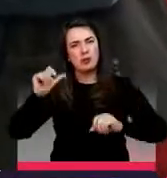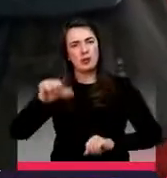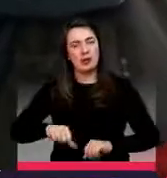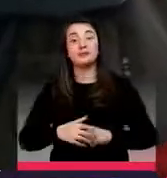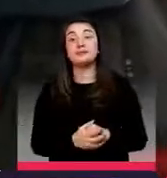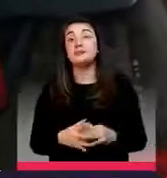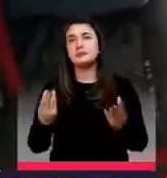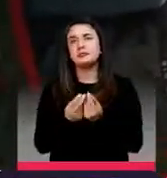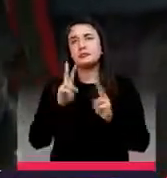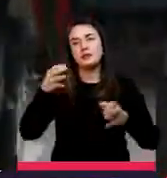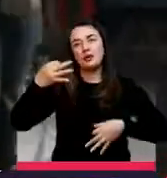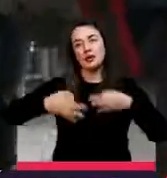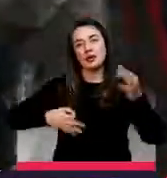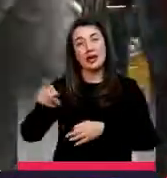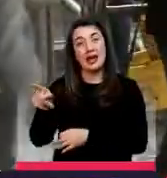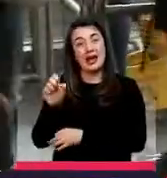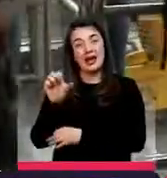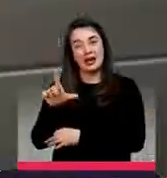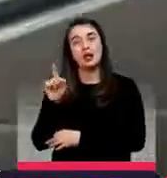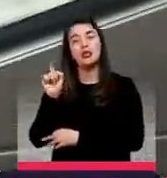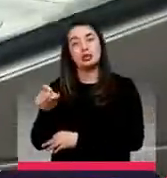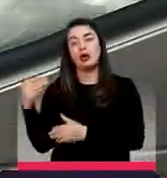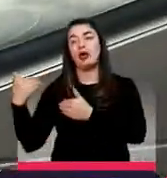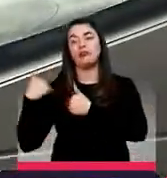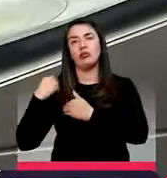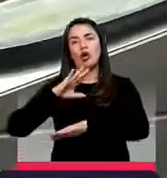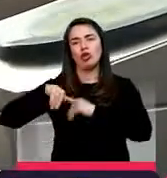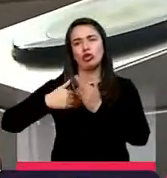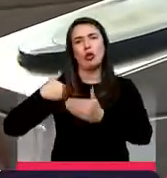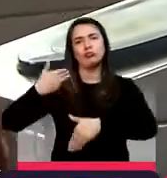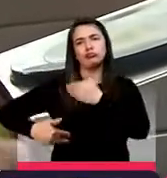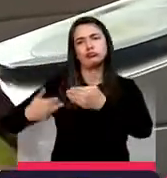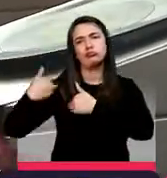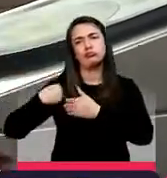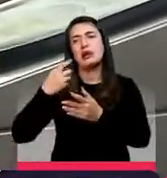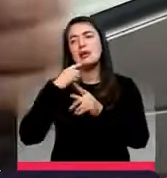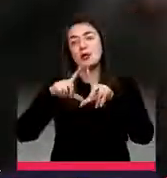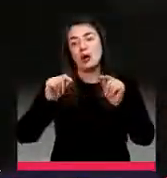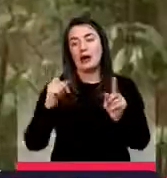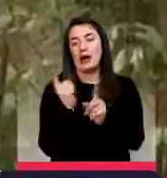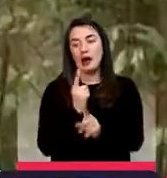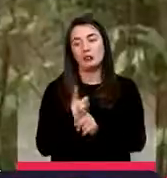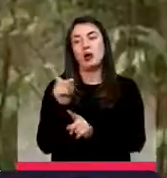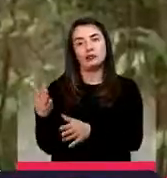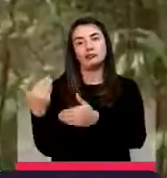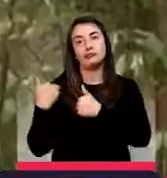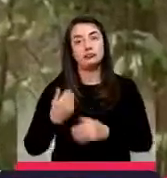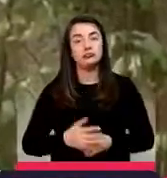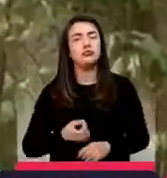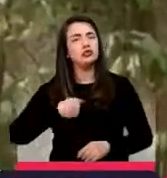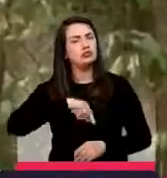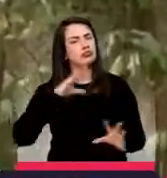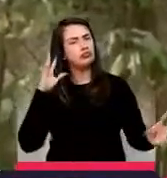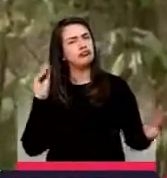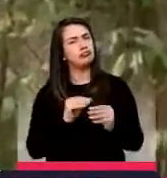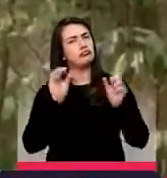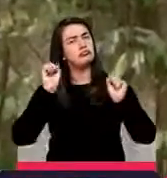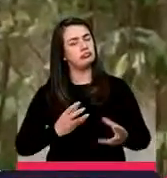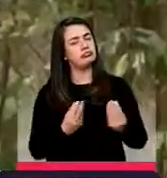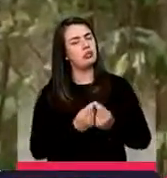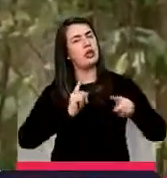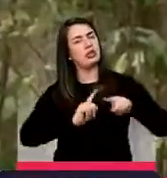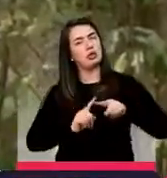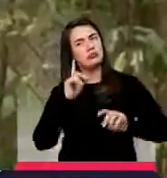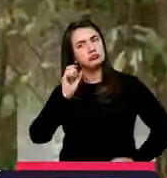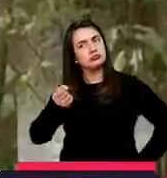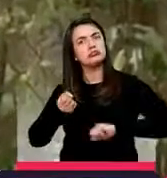justicia, Angelcom debía hacerse cargo de los riesgos de la operación, como el cambio de tarjetas. Celebramos esta decisión desde Transmilenio, puesto